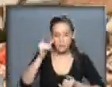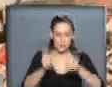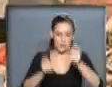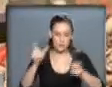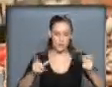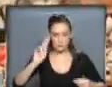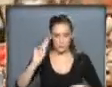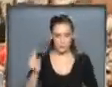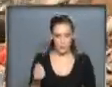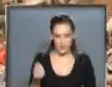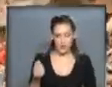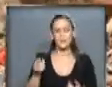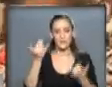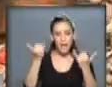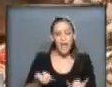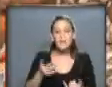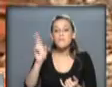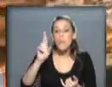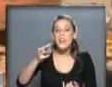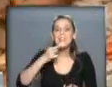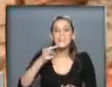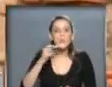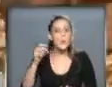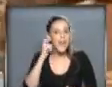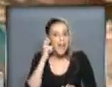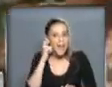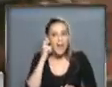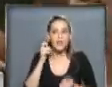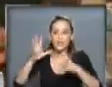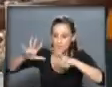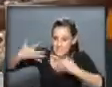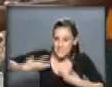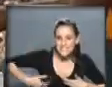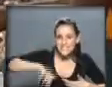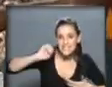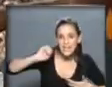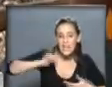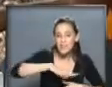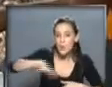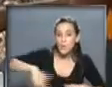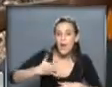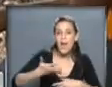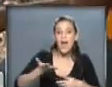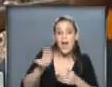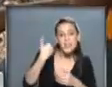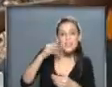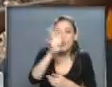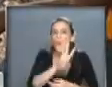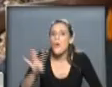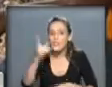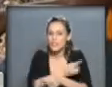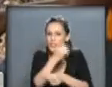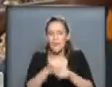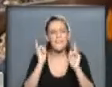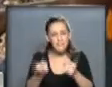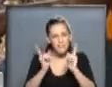Reshma Begum, de 19 años, fue sacada del lugar donde permaneció más de 400 horas y trasladada de urgencia